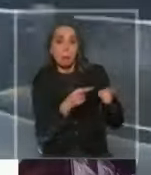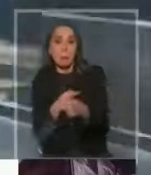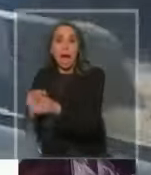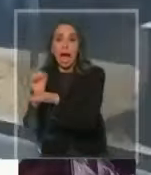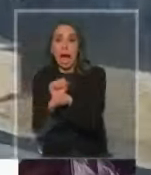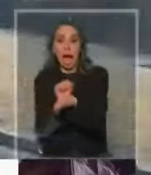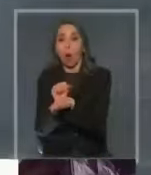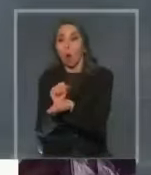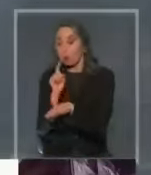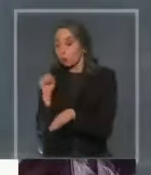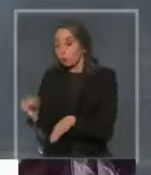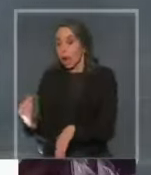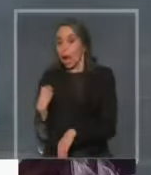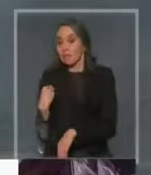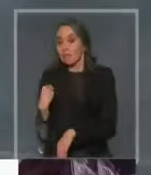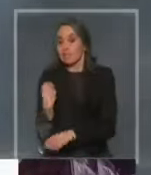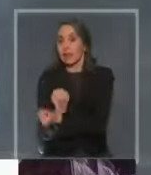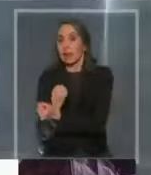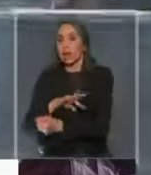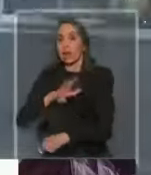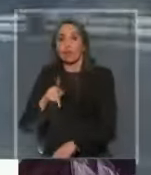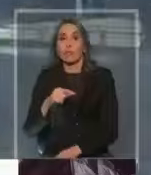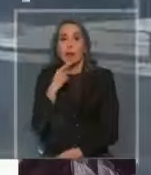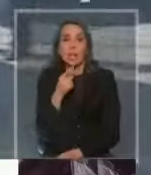encargo por robo.